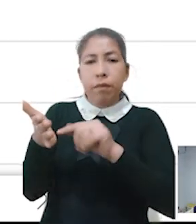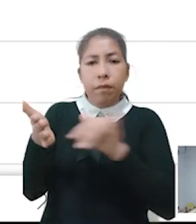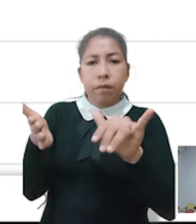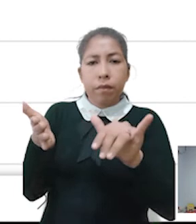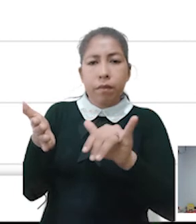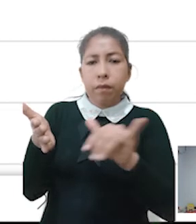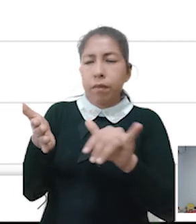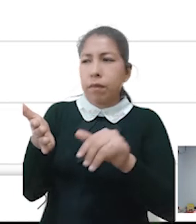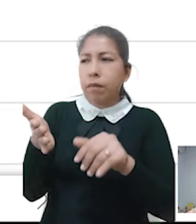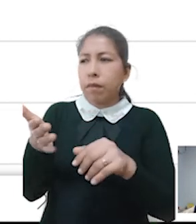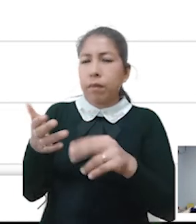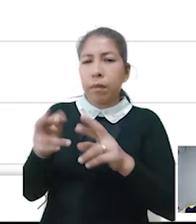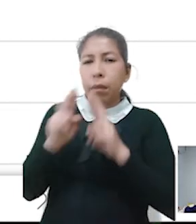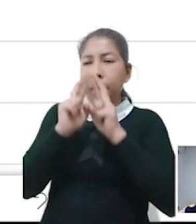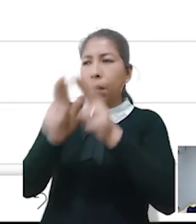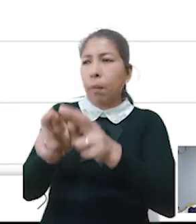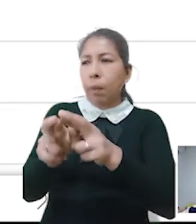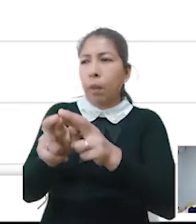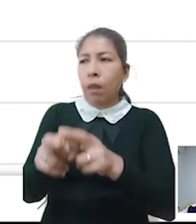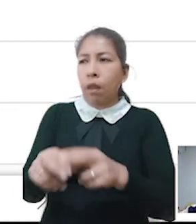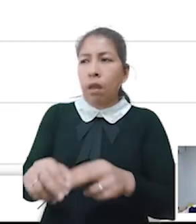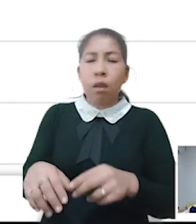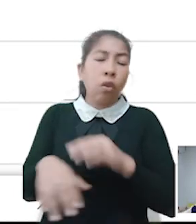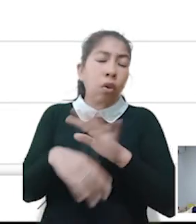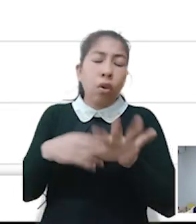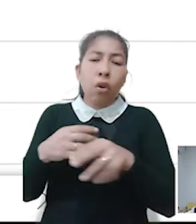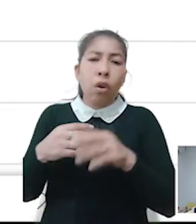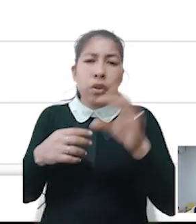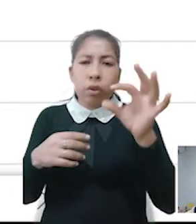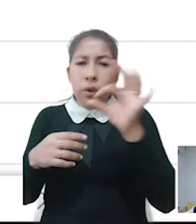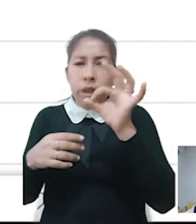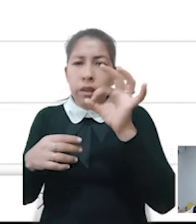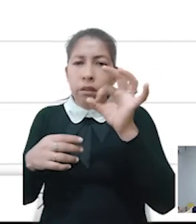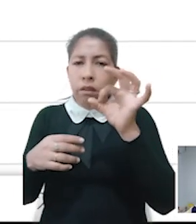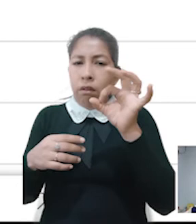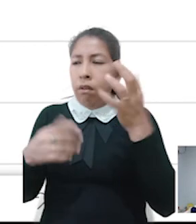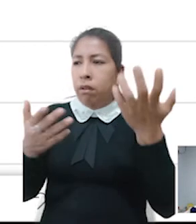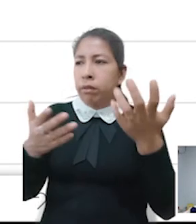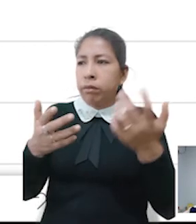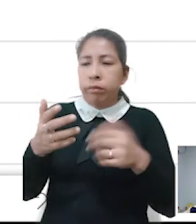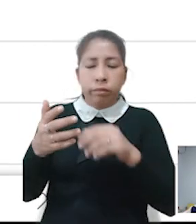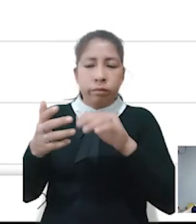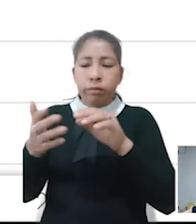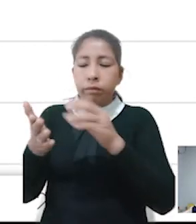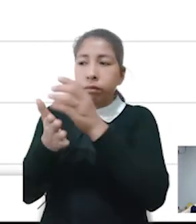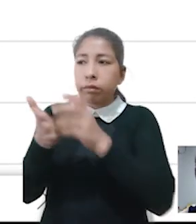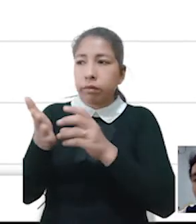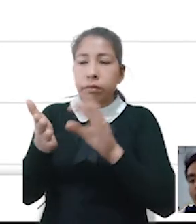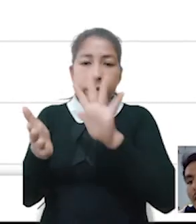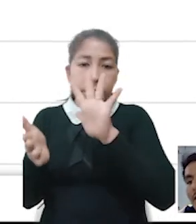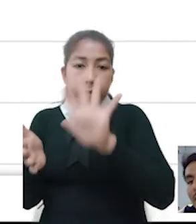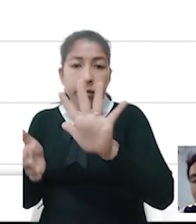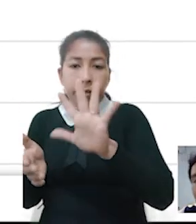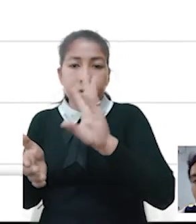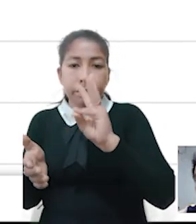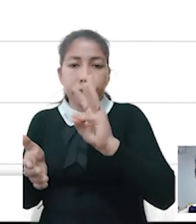igual, y he obtenido el valor en grados, ya que la calculadora está en el sistema sexagesimal, del ángulo alfa.